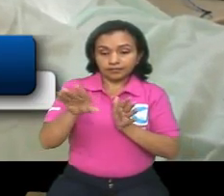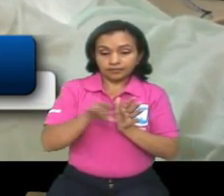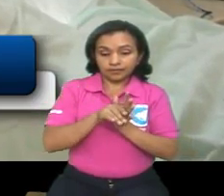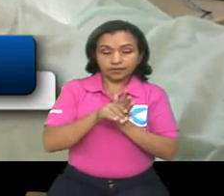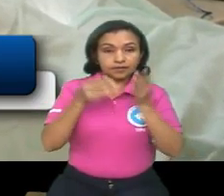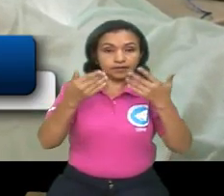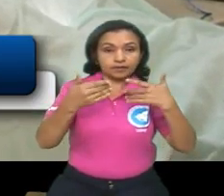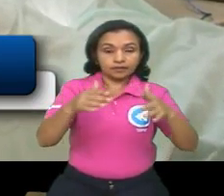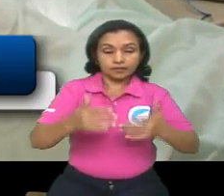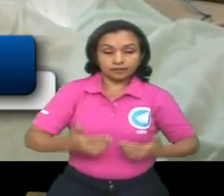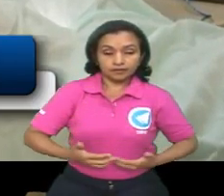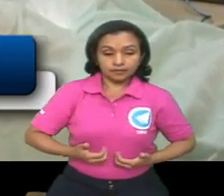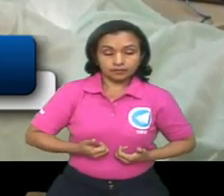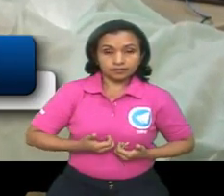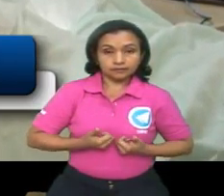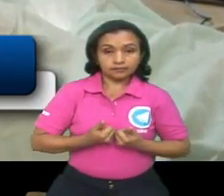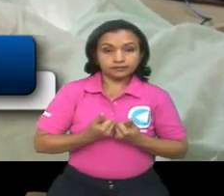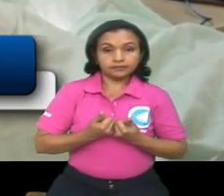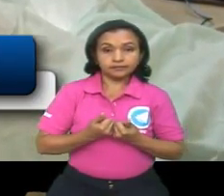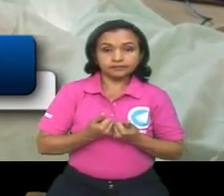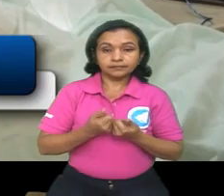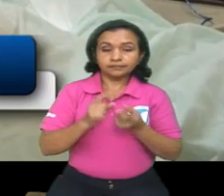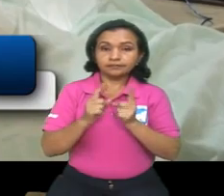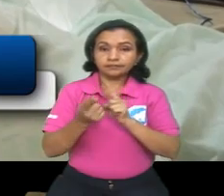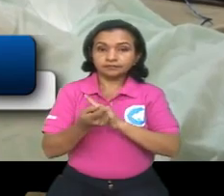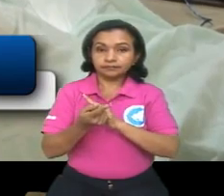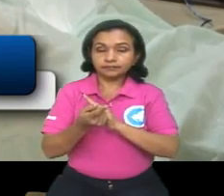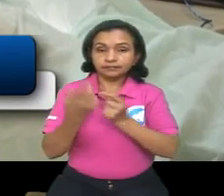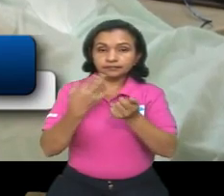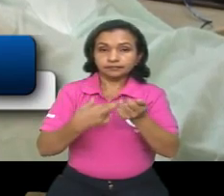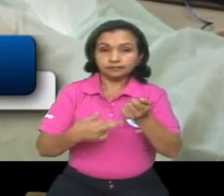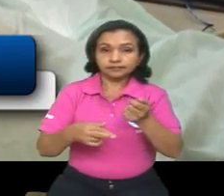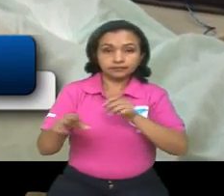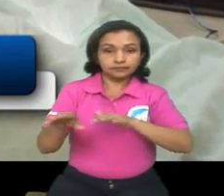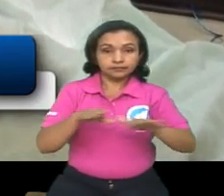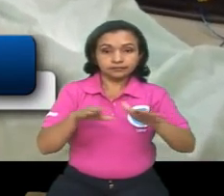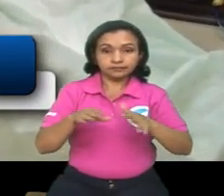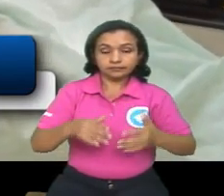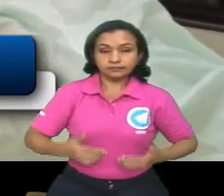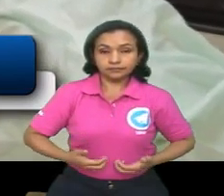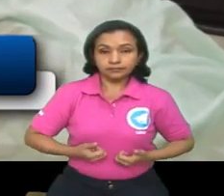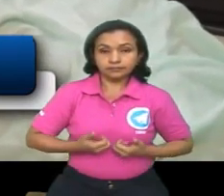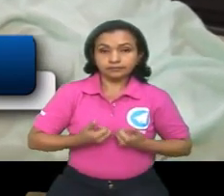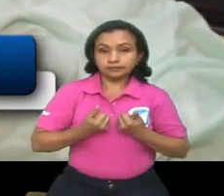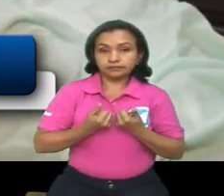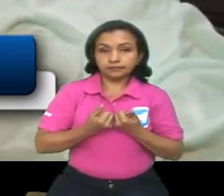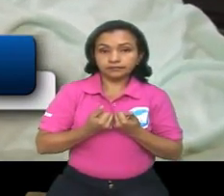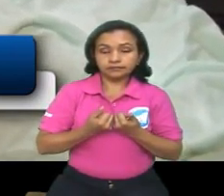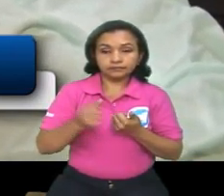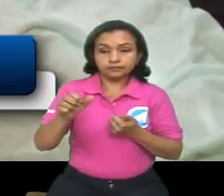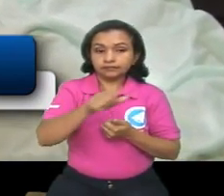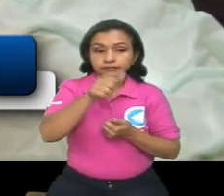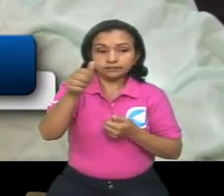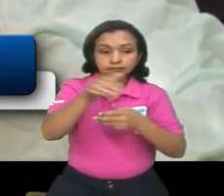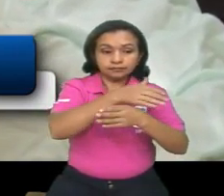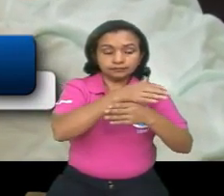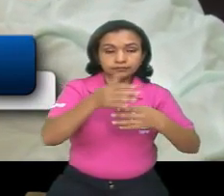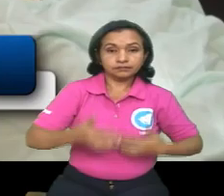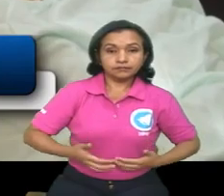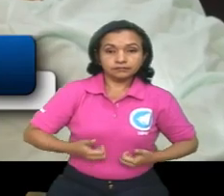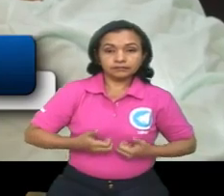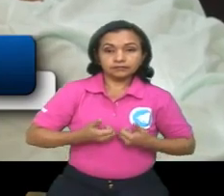cualquier tipo de cáncer, pero quien tiene una mutación genética no va a ser solo el cáncer cervicouterino, va a tener otros tipos de cáncer que